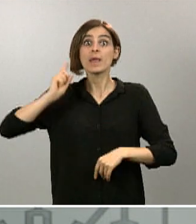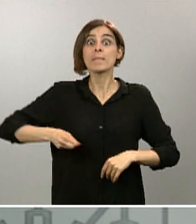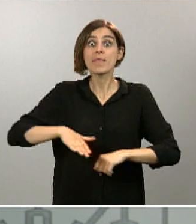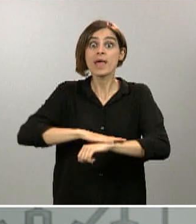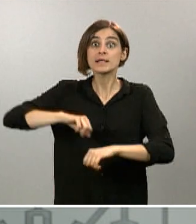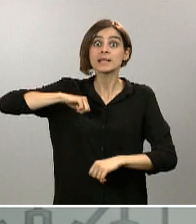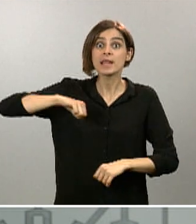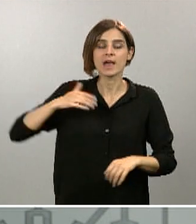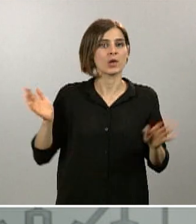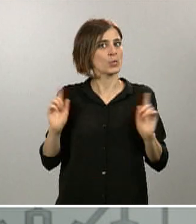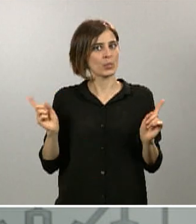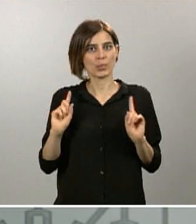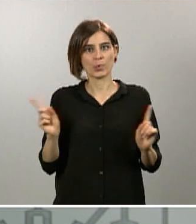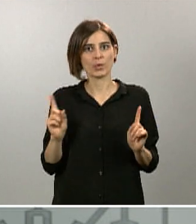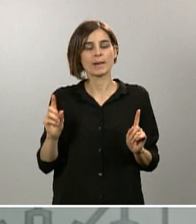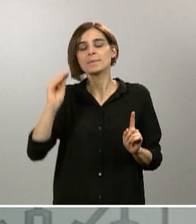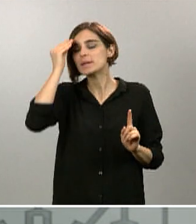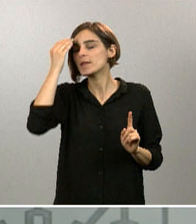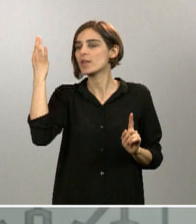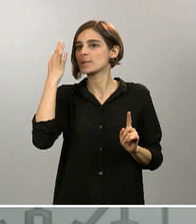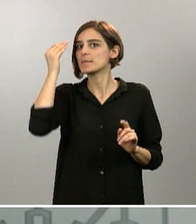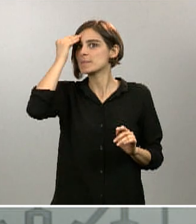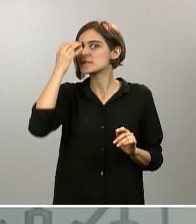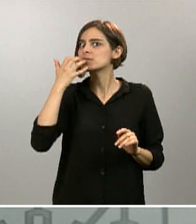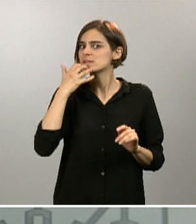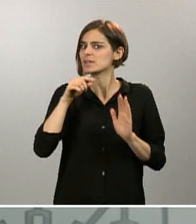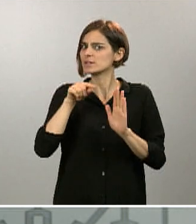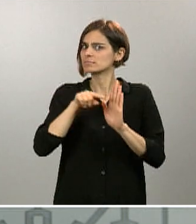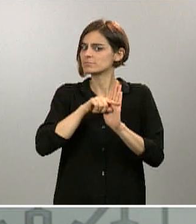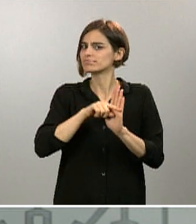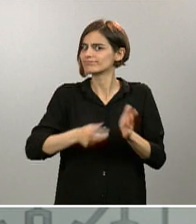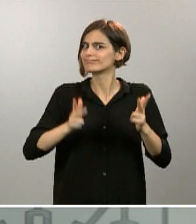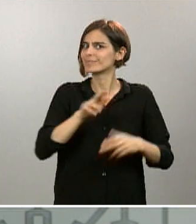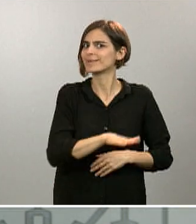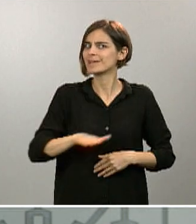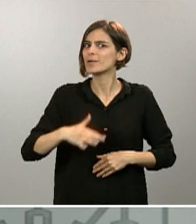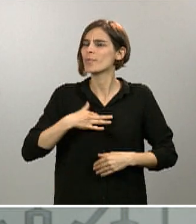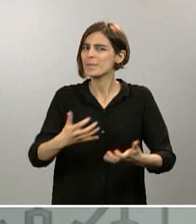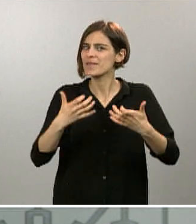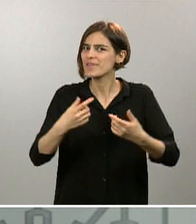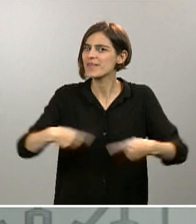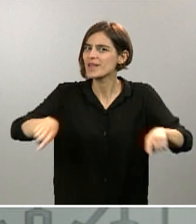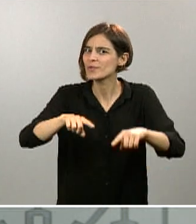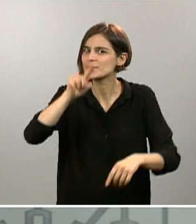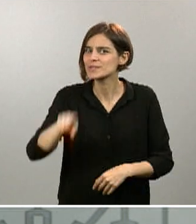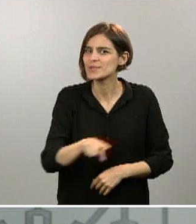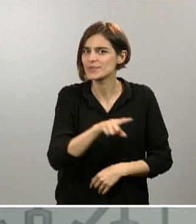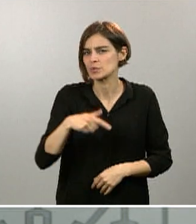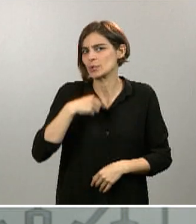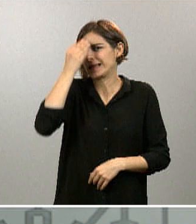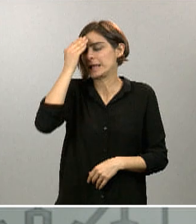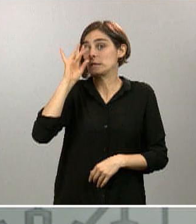una medida beneficiosa, hay que valorarlo correctamente y en principio yo entiendo que podría llegar a serlo, pero además hay que tener mecanismos adecuados